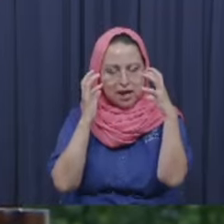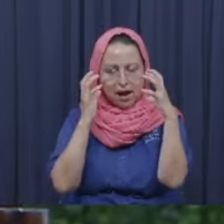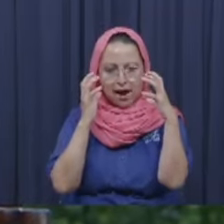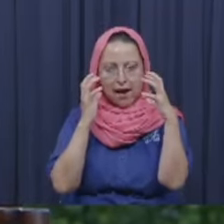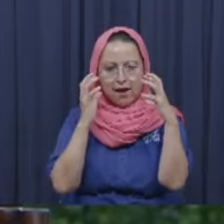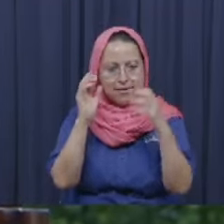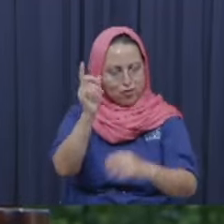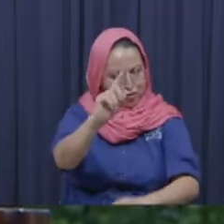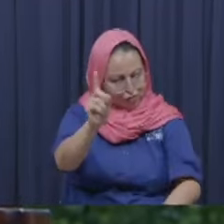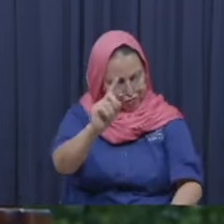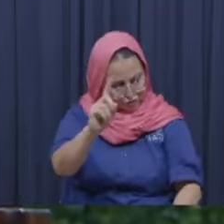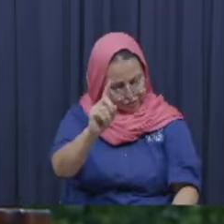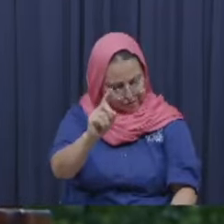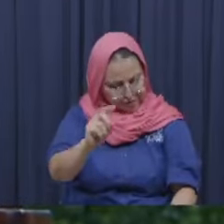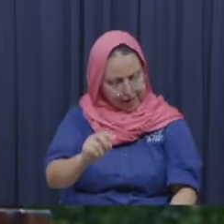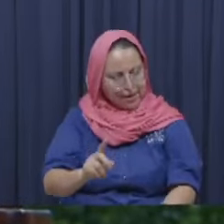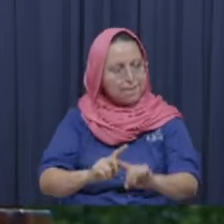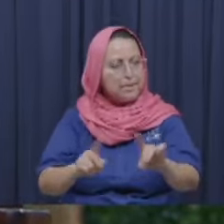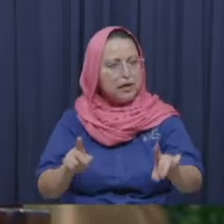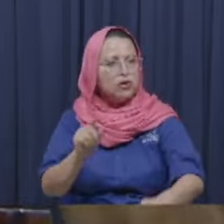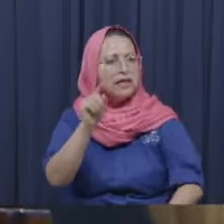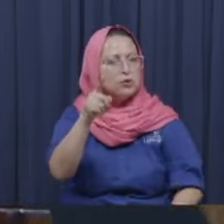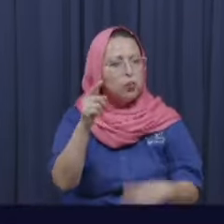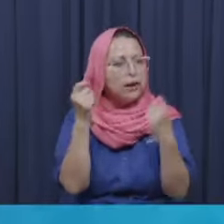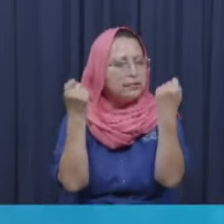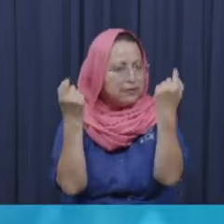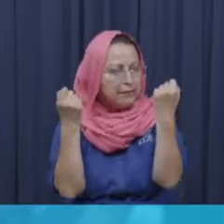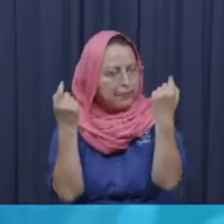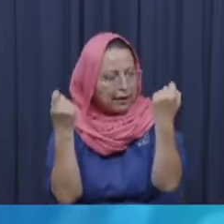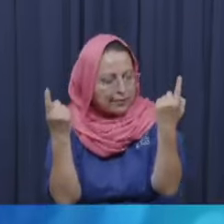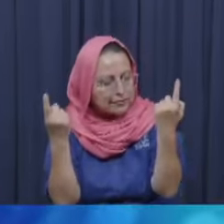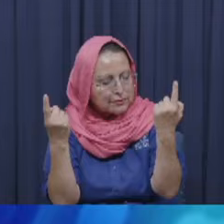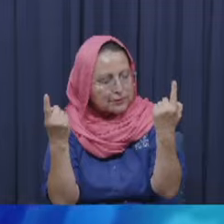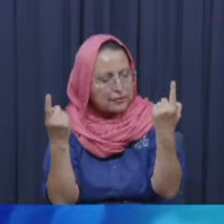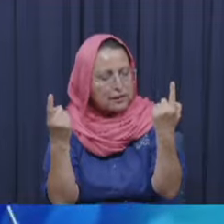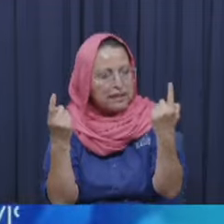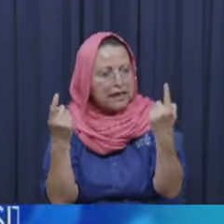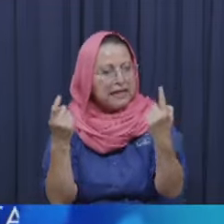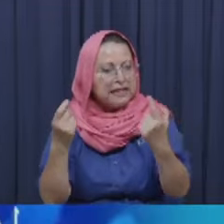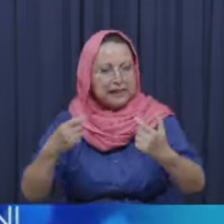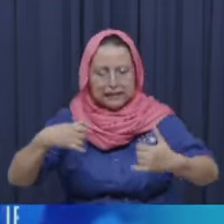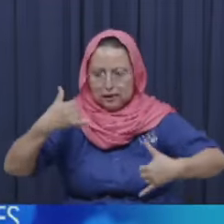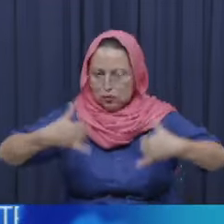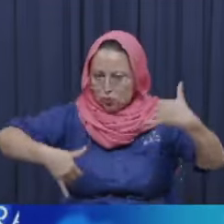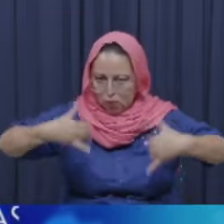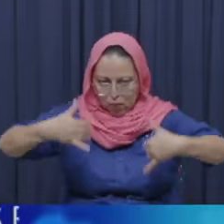nadie. Pero sí que reflexionemos que esto no es un juego.